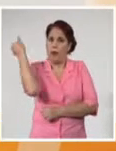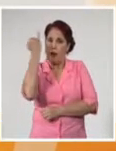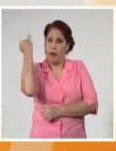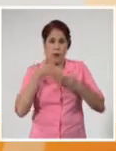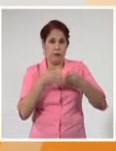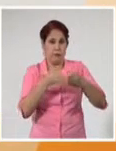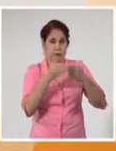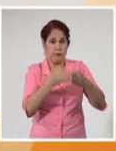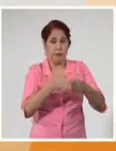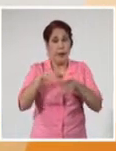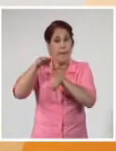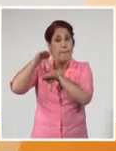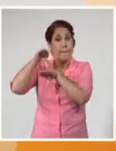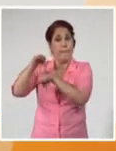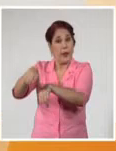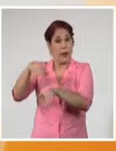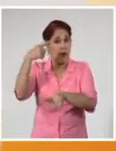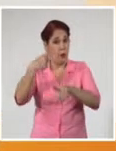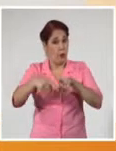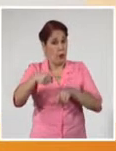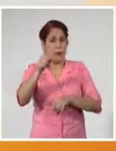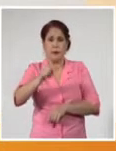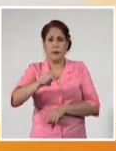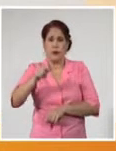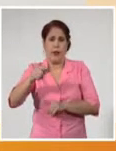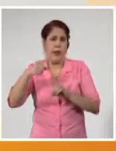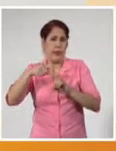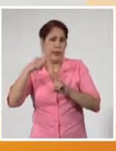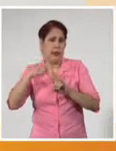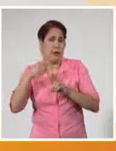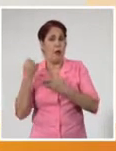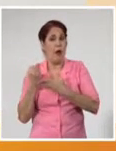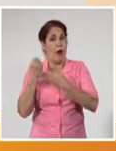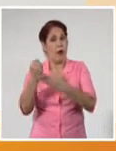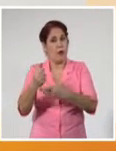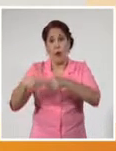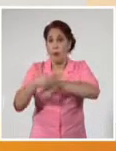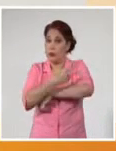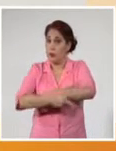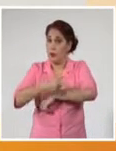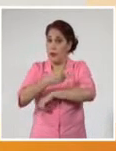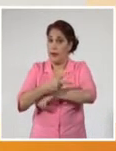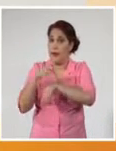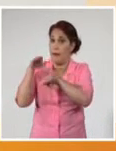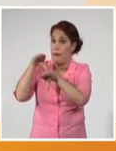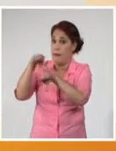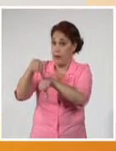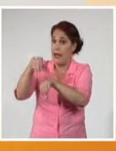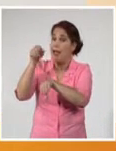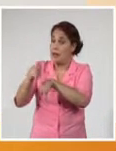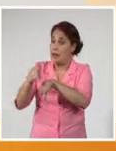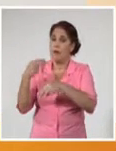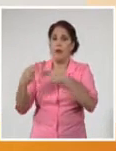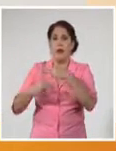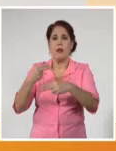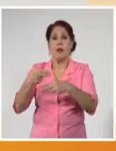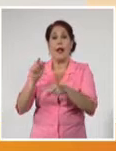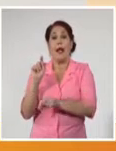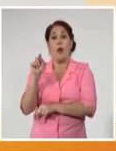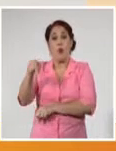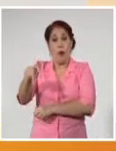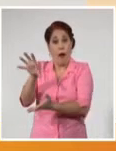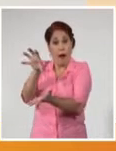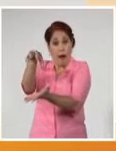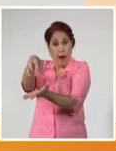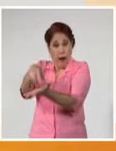internacionales, becas en instituciones cubanas, técnicos y colaboradores extranjeros que se albergan, realizarán en sus respectivos